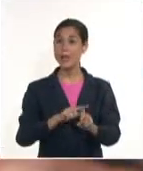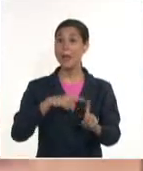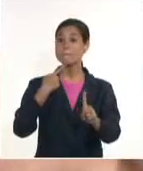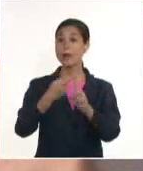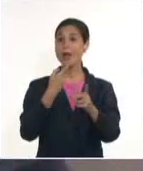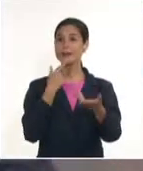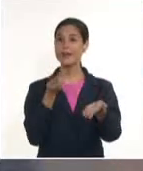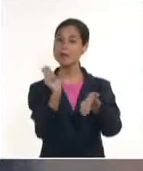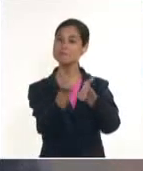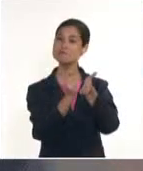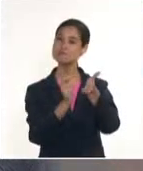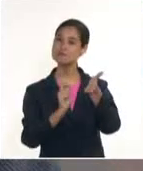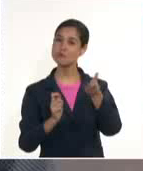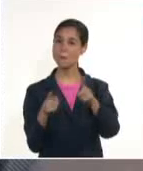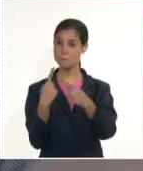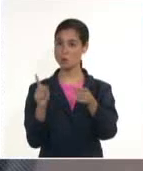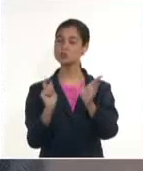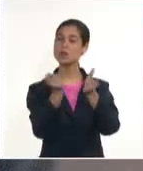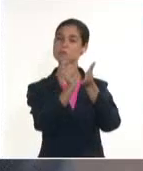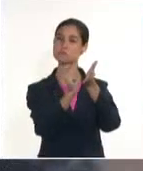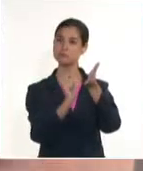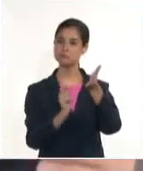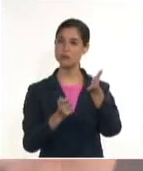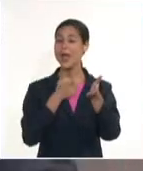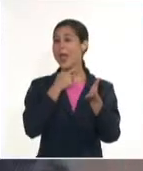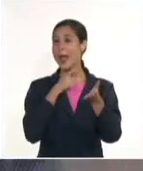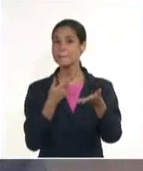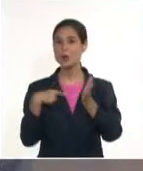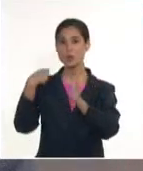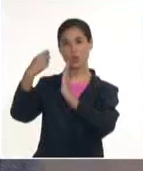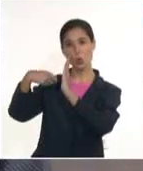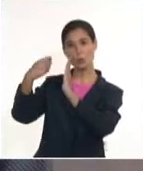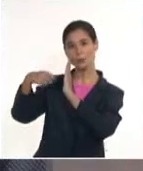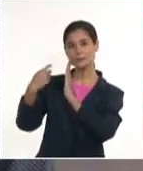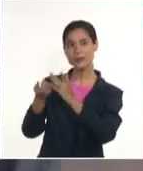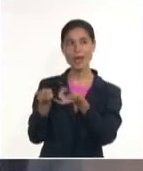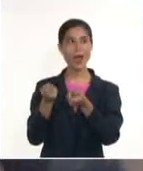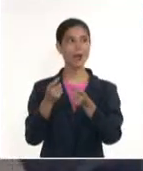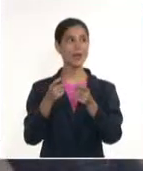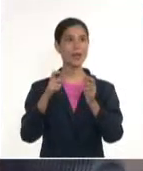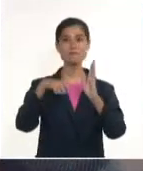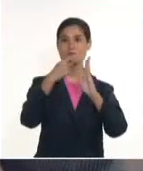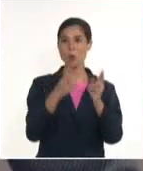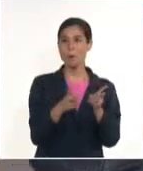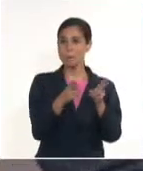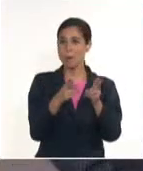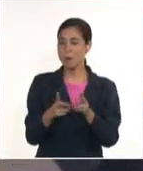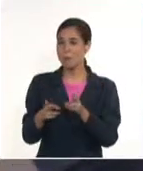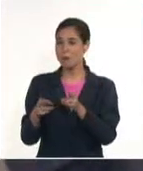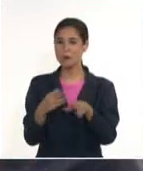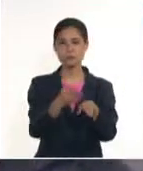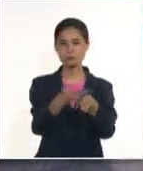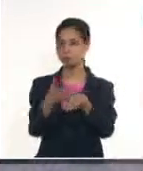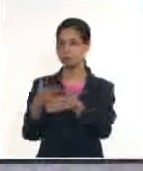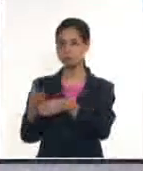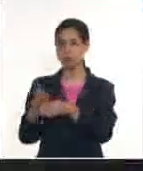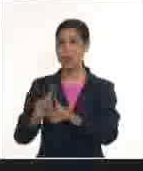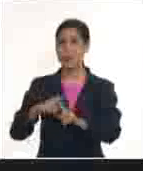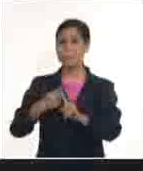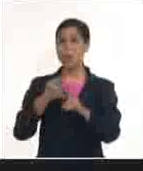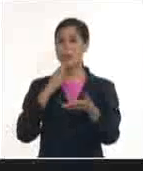tengo compuesto música para documentales, para cortos audiovisuales. También soy tecladista de otros